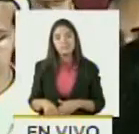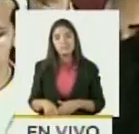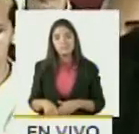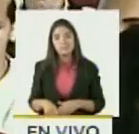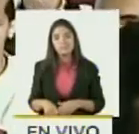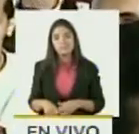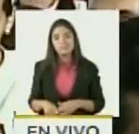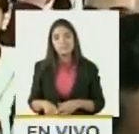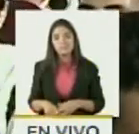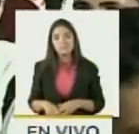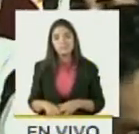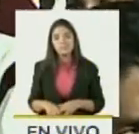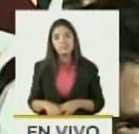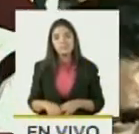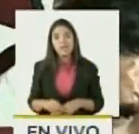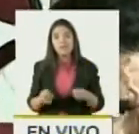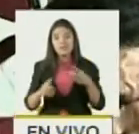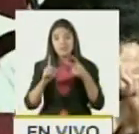en segundo lugar,